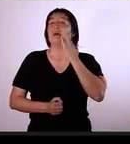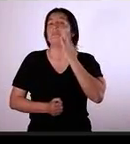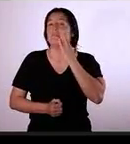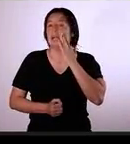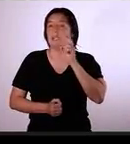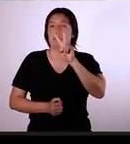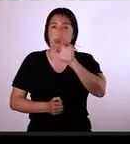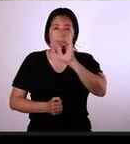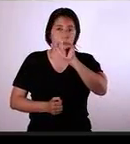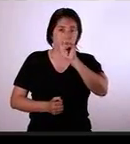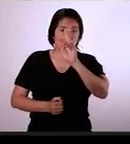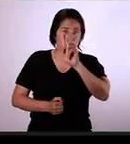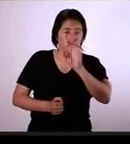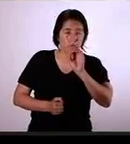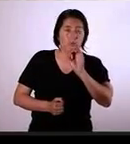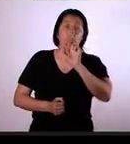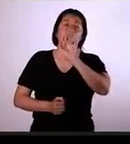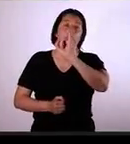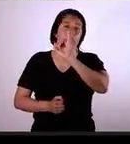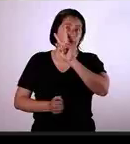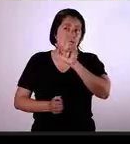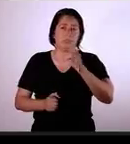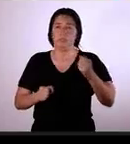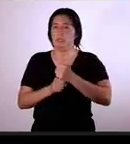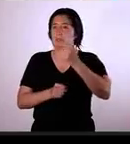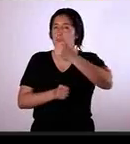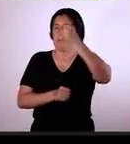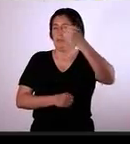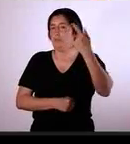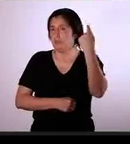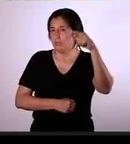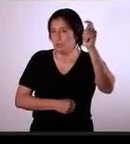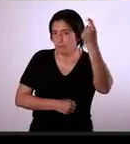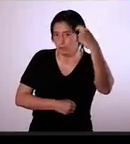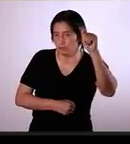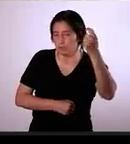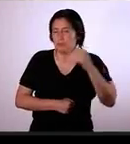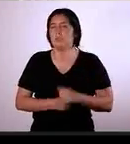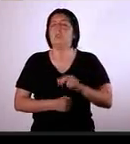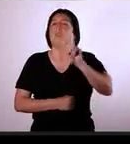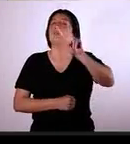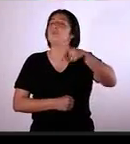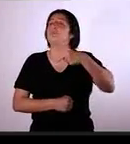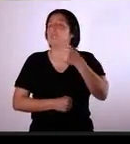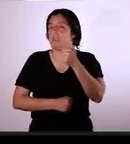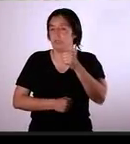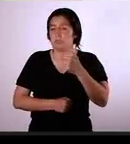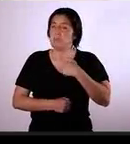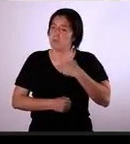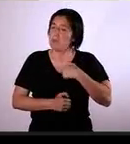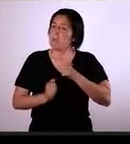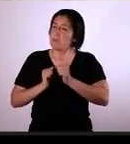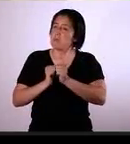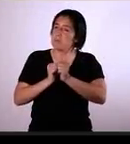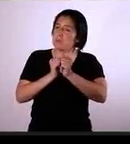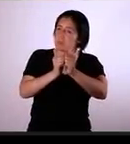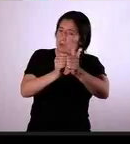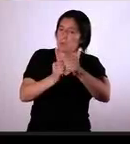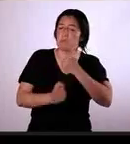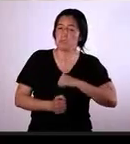de Víctor Iván Bobbio Sánchez, campeón nacional de marinera de Trujillo del 2010. Bueno, el caminar con mi hijo, él